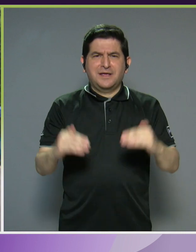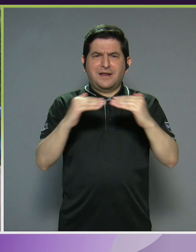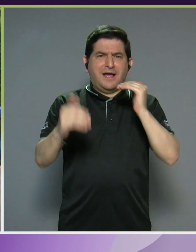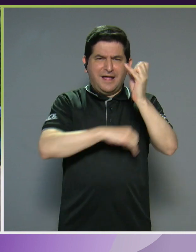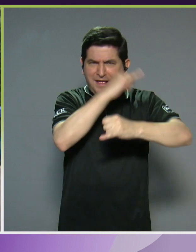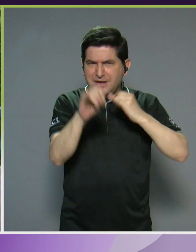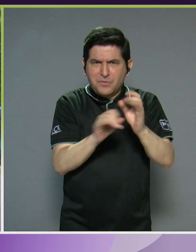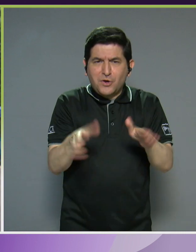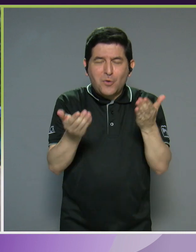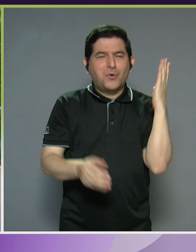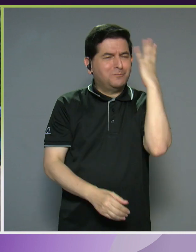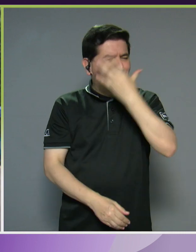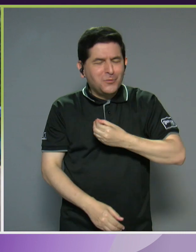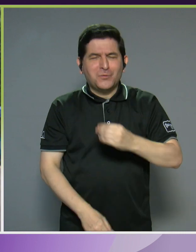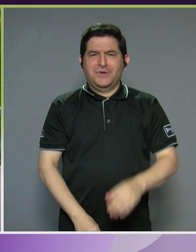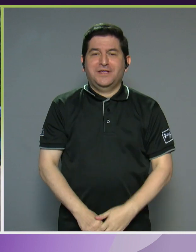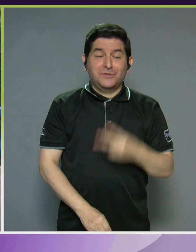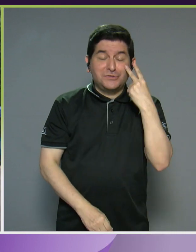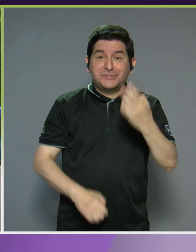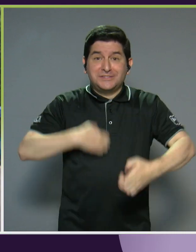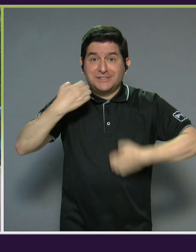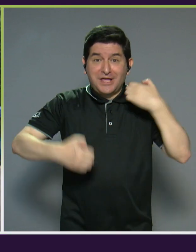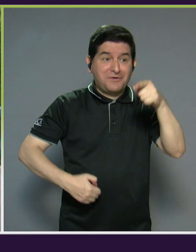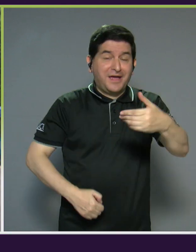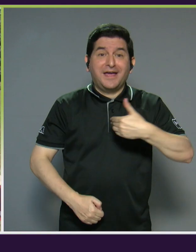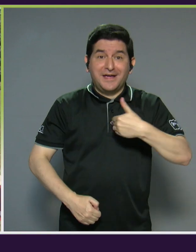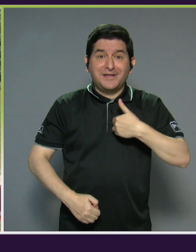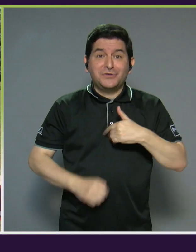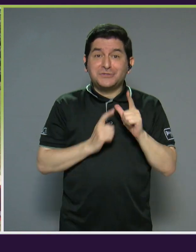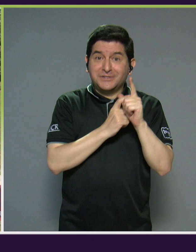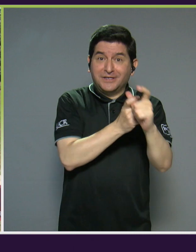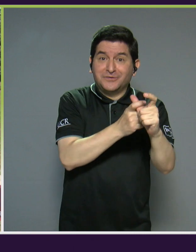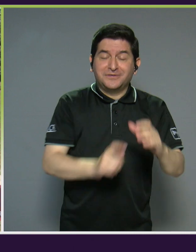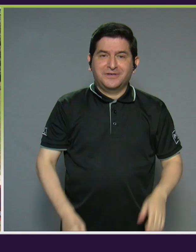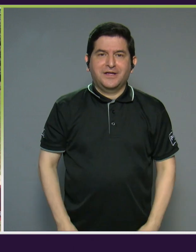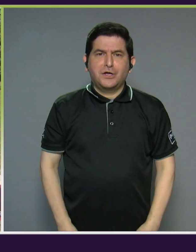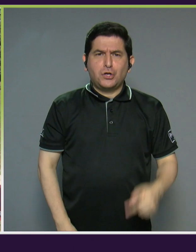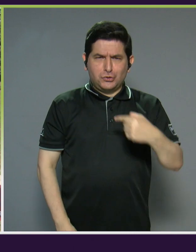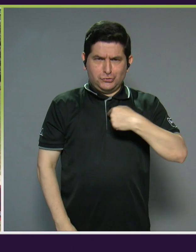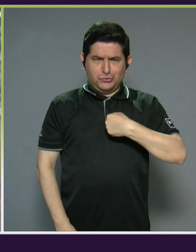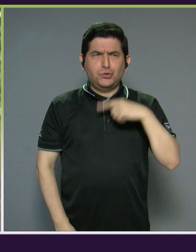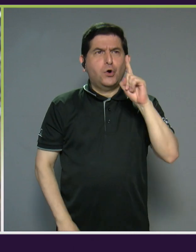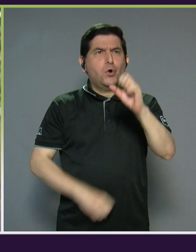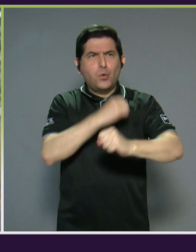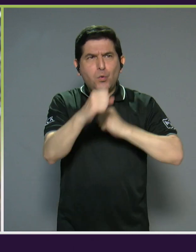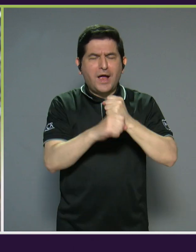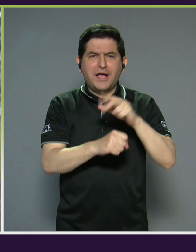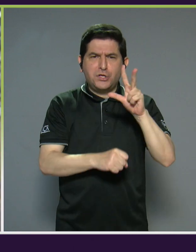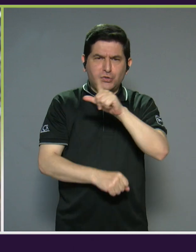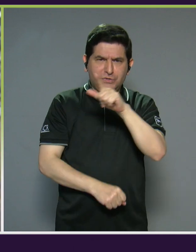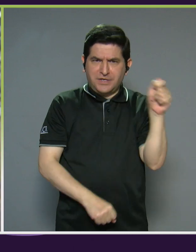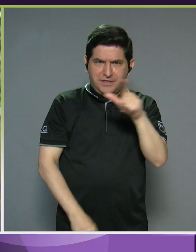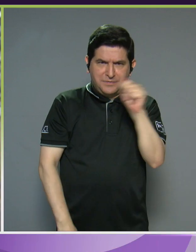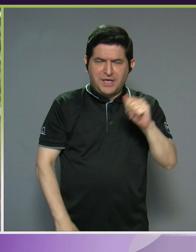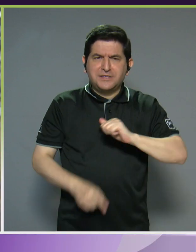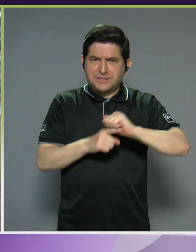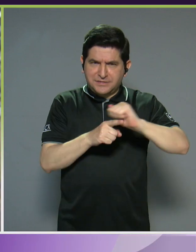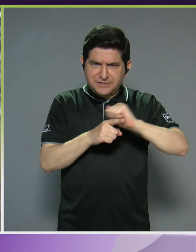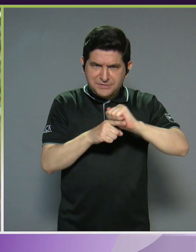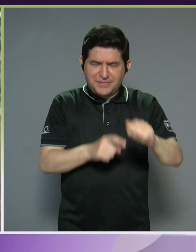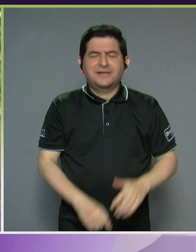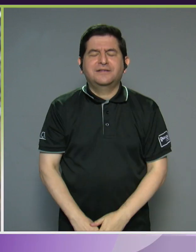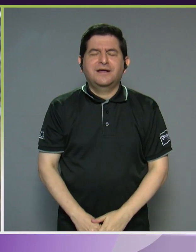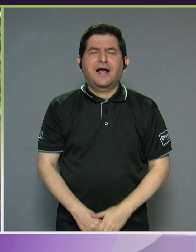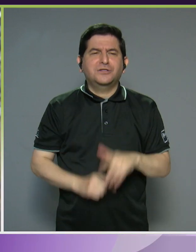internacional. Es muy lindo porque se le ve la emoción que ellos tienen a competir. Sí, yo tengo 1 año y 3 meses de estar practicando